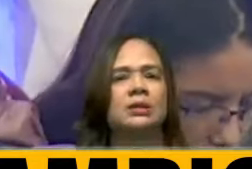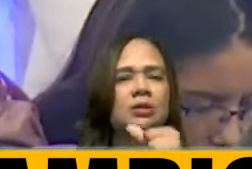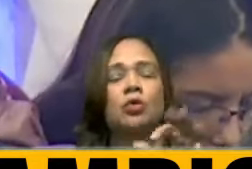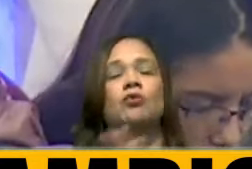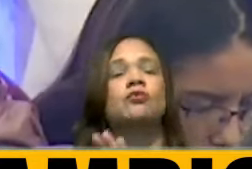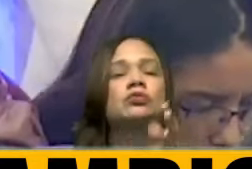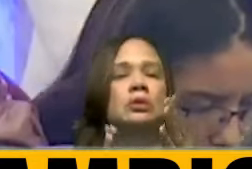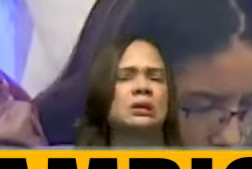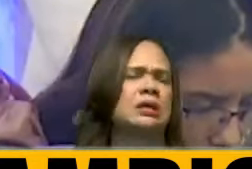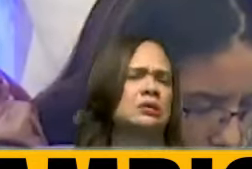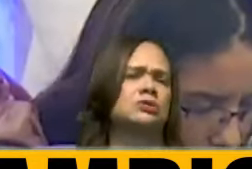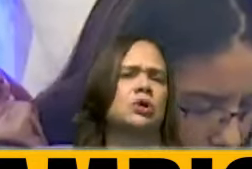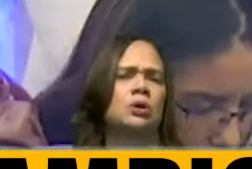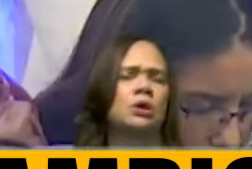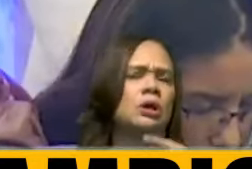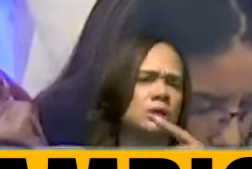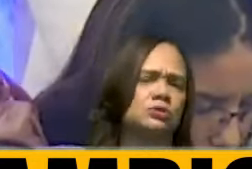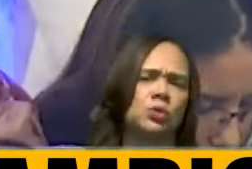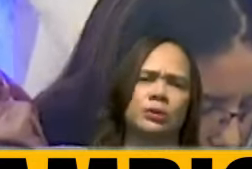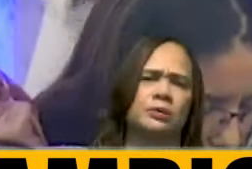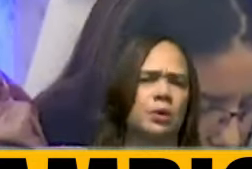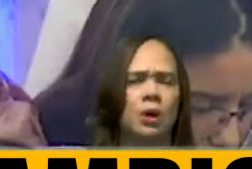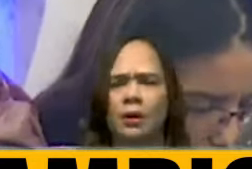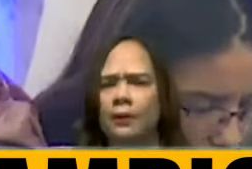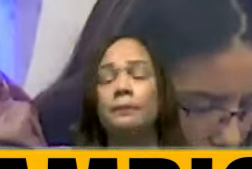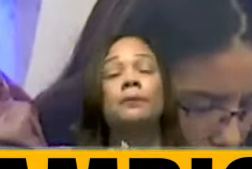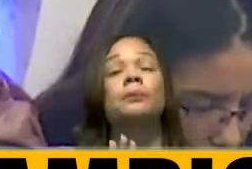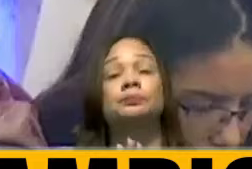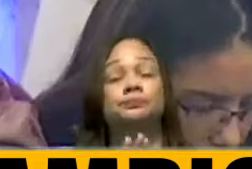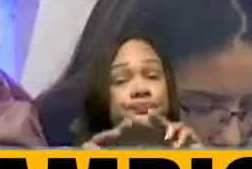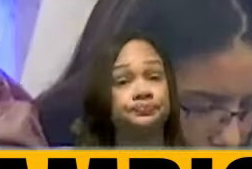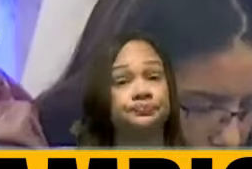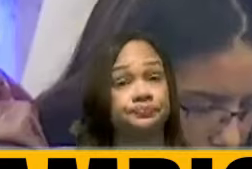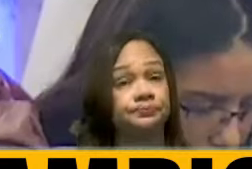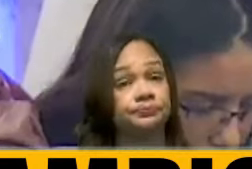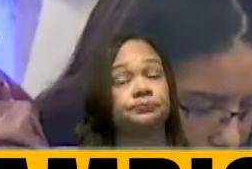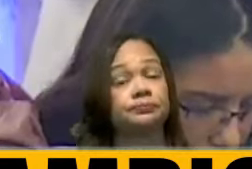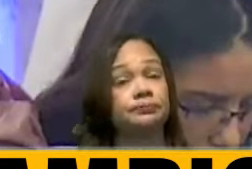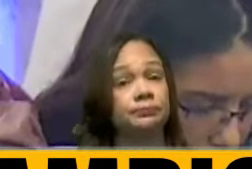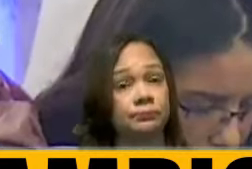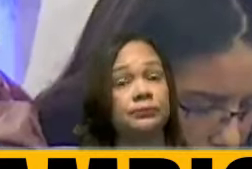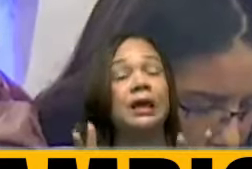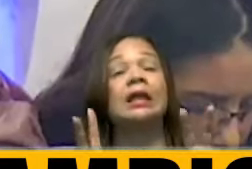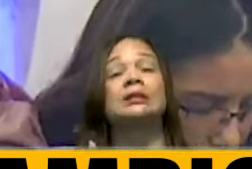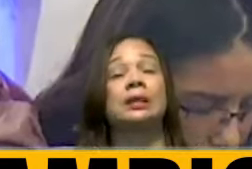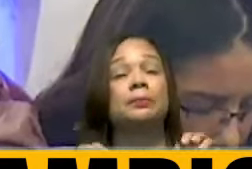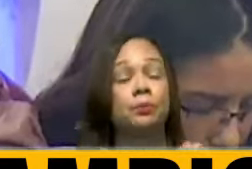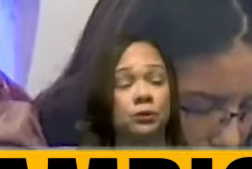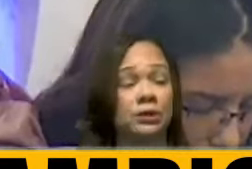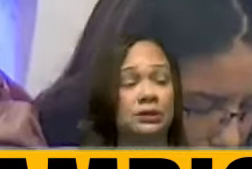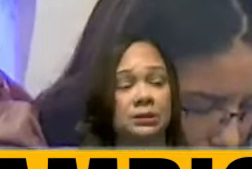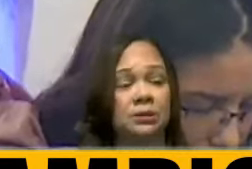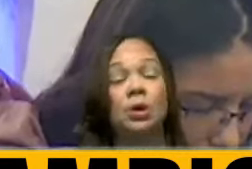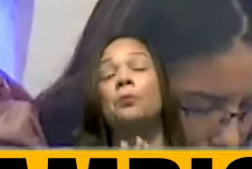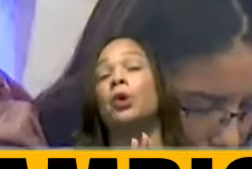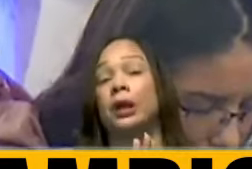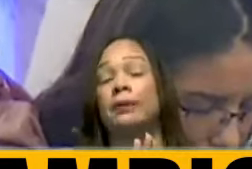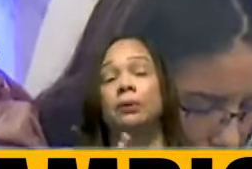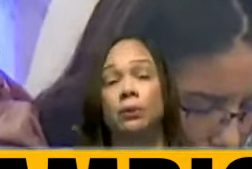funcion hizo esto un funcionario hizo lo otro no por ejemplo en el Ministerio de Educación el tema podría ser por